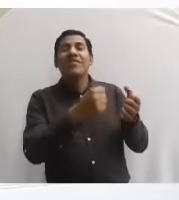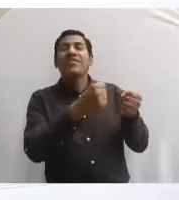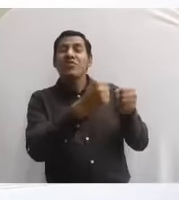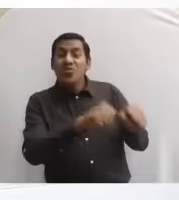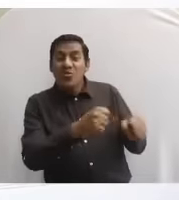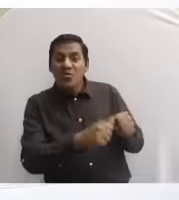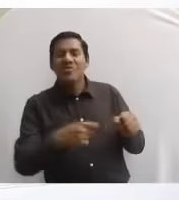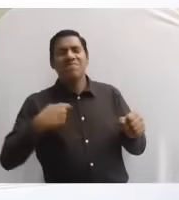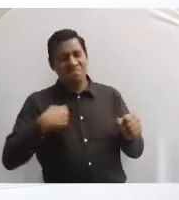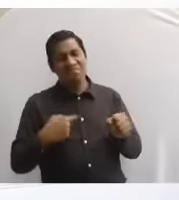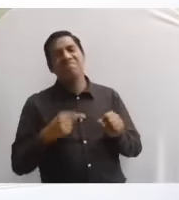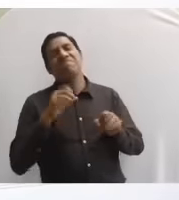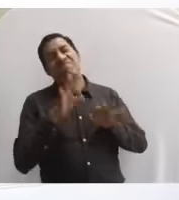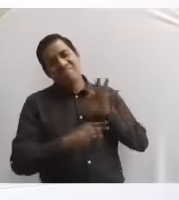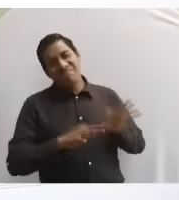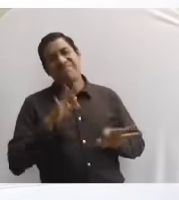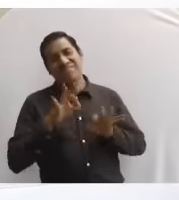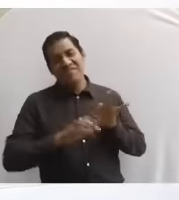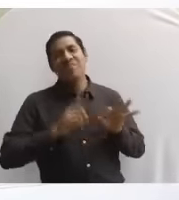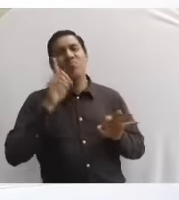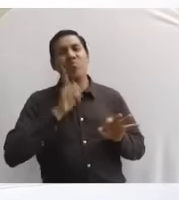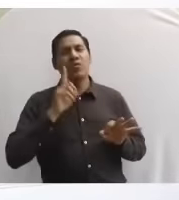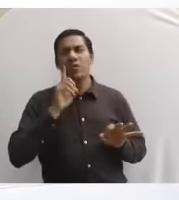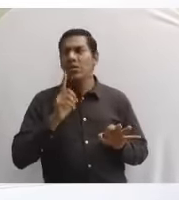¿Quién reconoce ese trabajo?